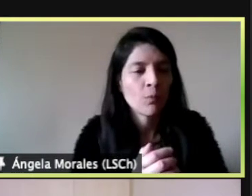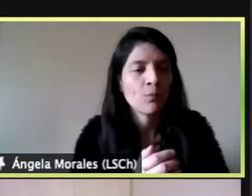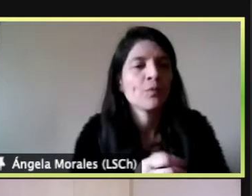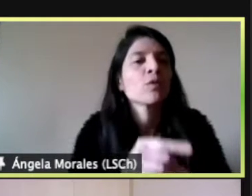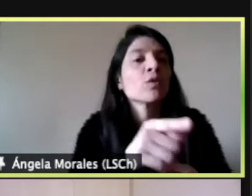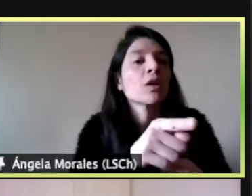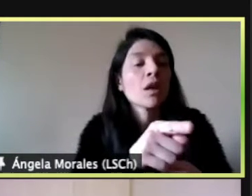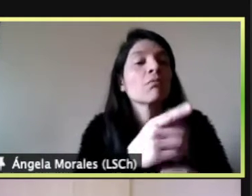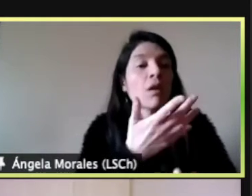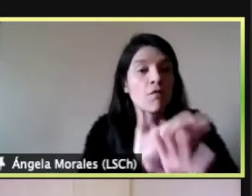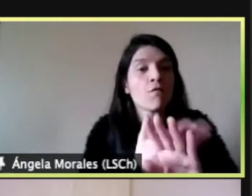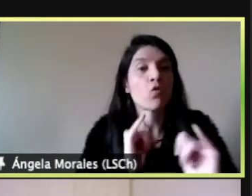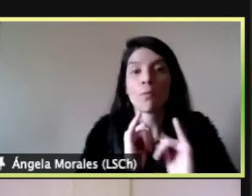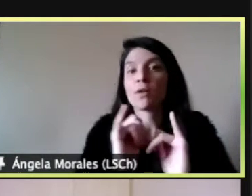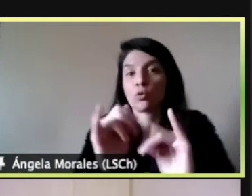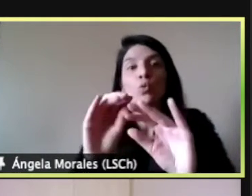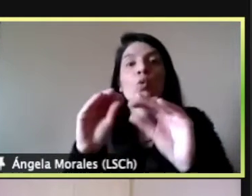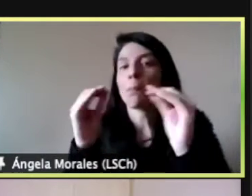completa.